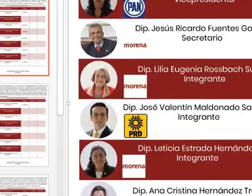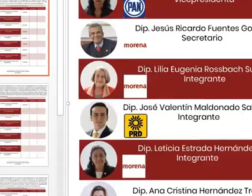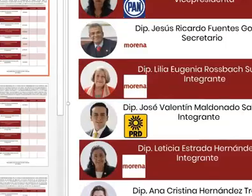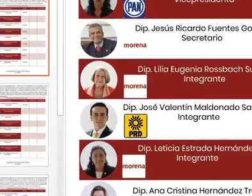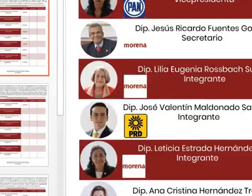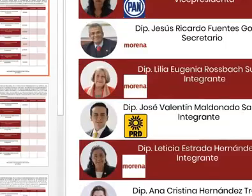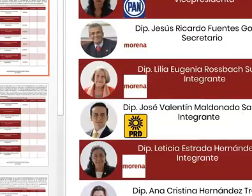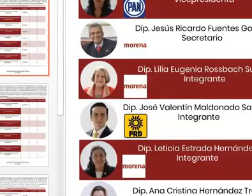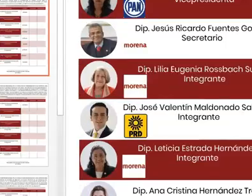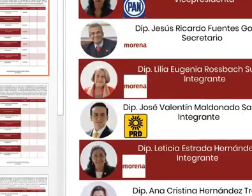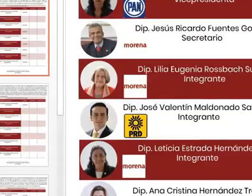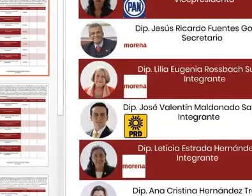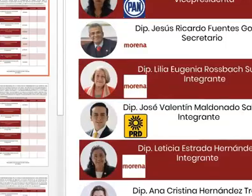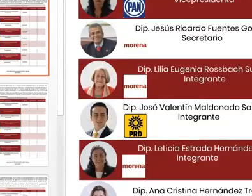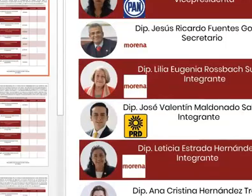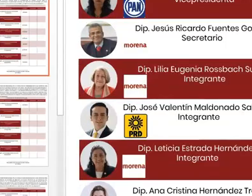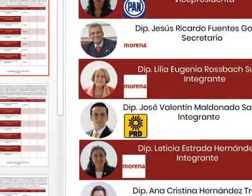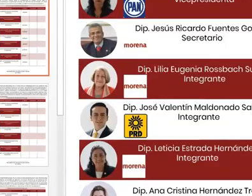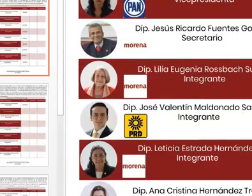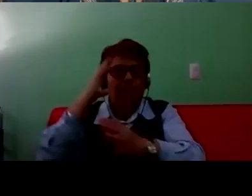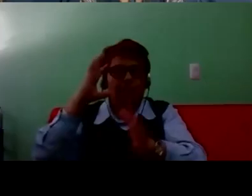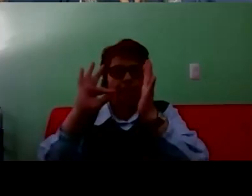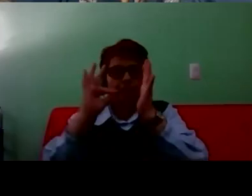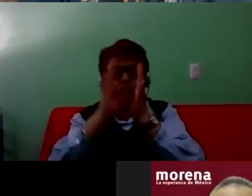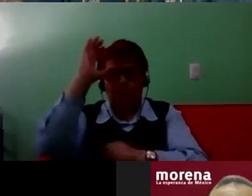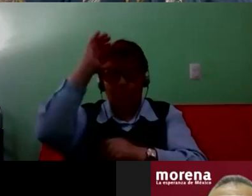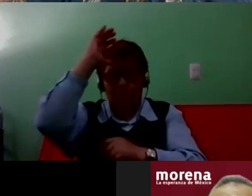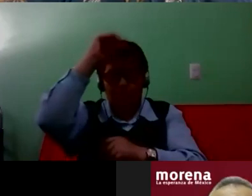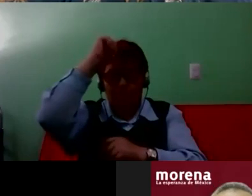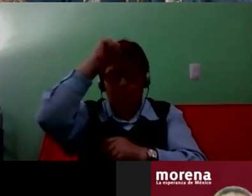se aprueba el dictamen del punto de acuerdo.